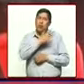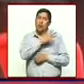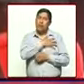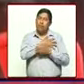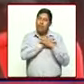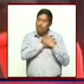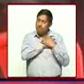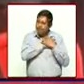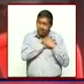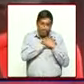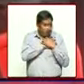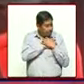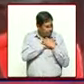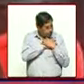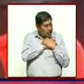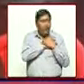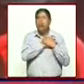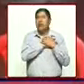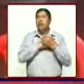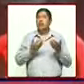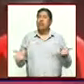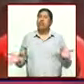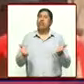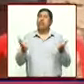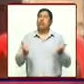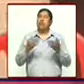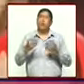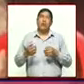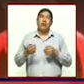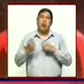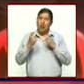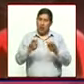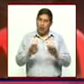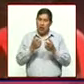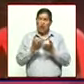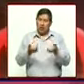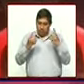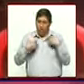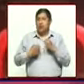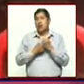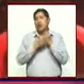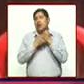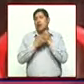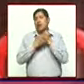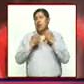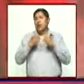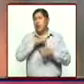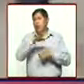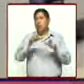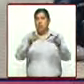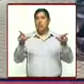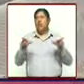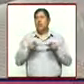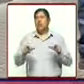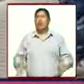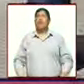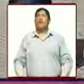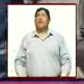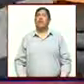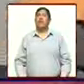el corazón y puedan ser parte de esta campaña. Les invitamos que vengan y colaboren para llegar a estos lugares.